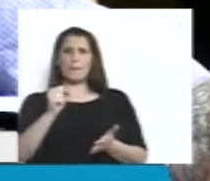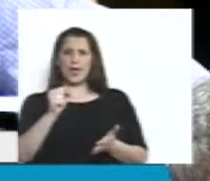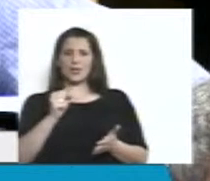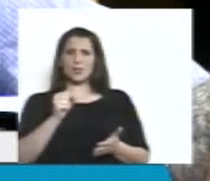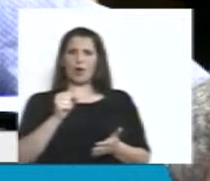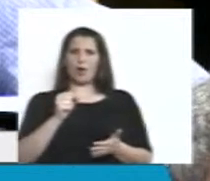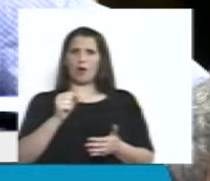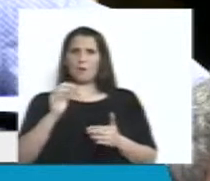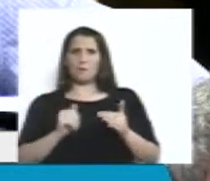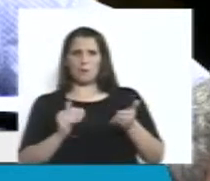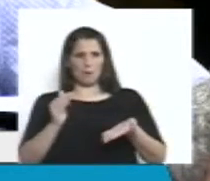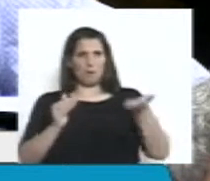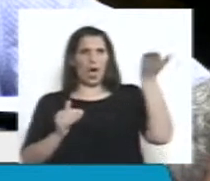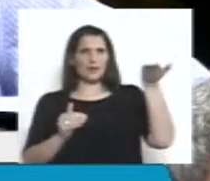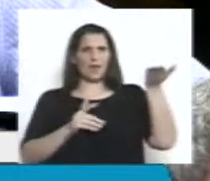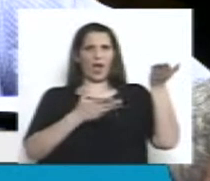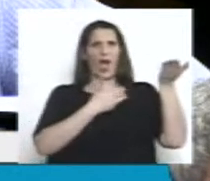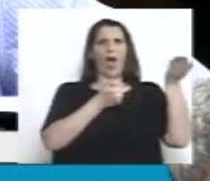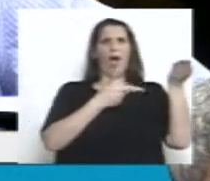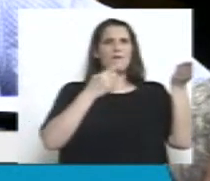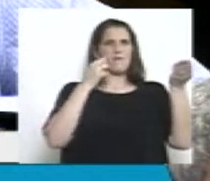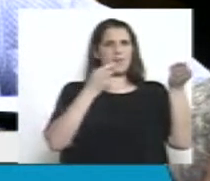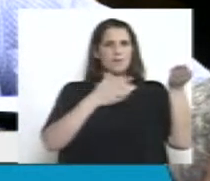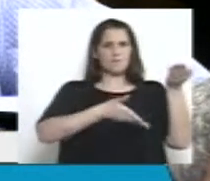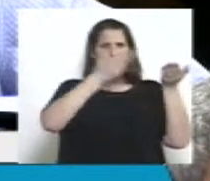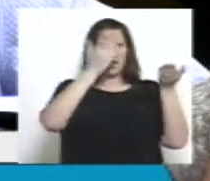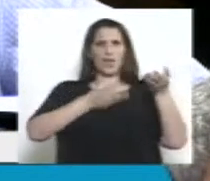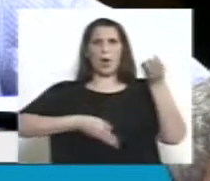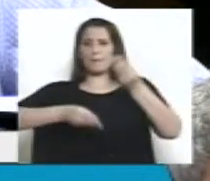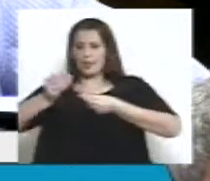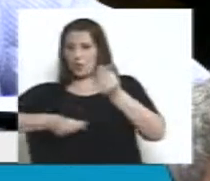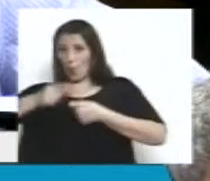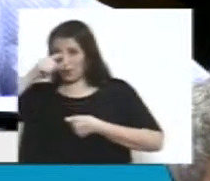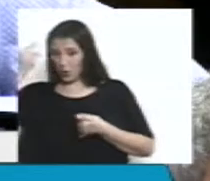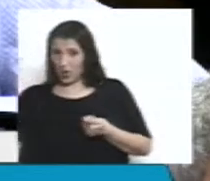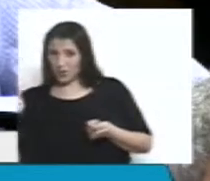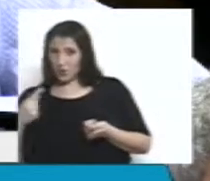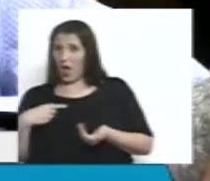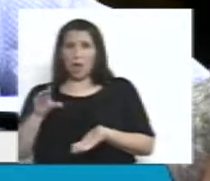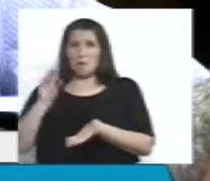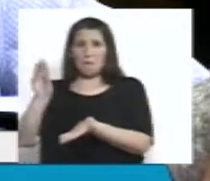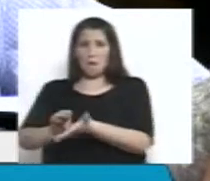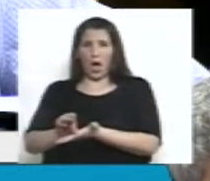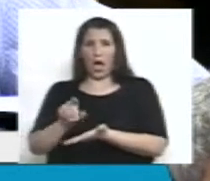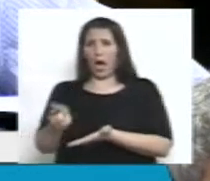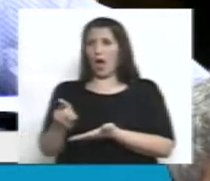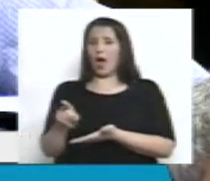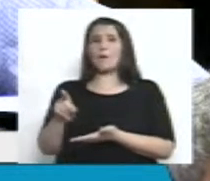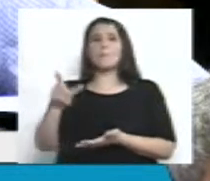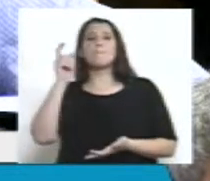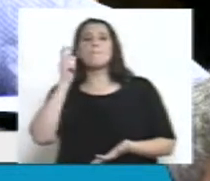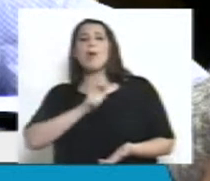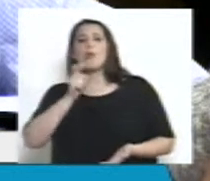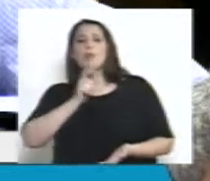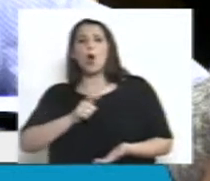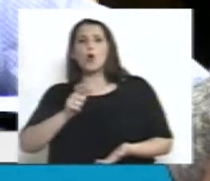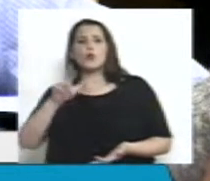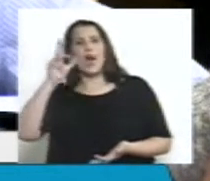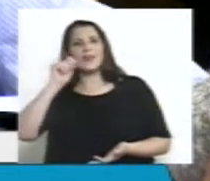AFIP. Y el presupuesto nacional no paga a la Administración de Renta de Mendoza,